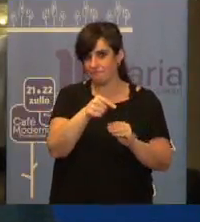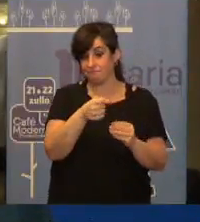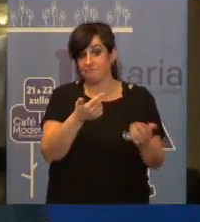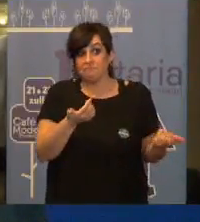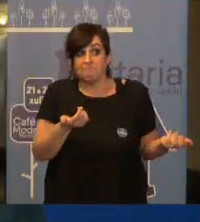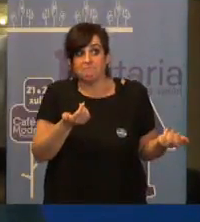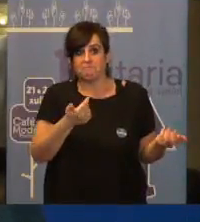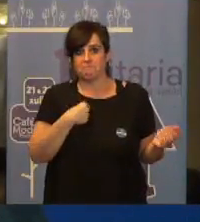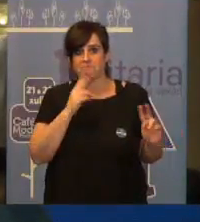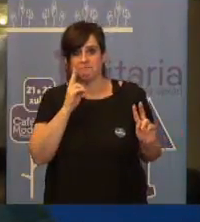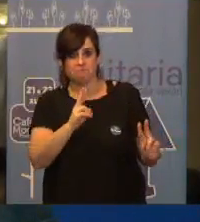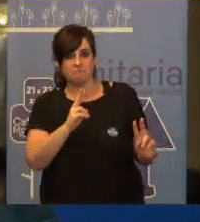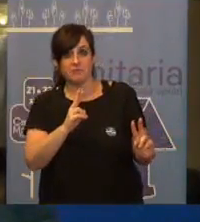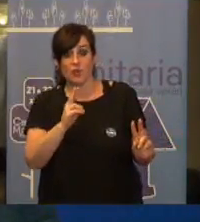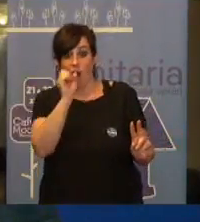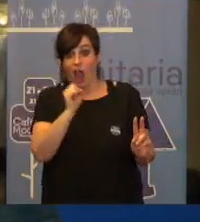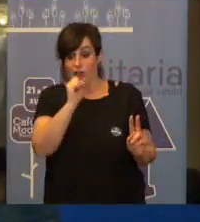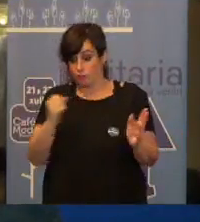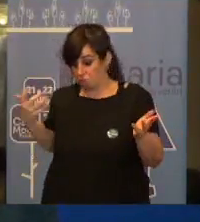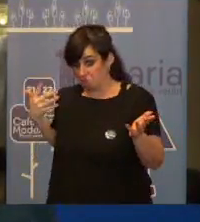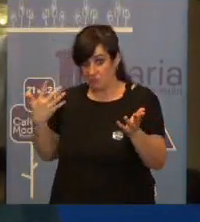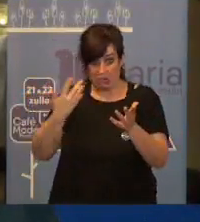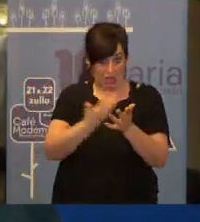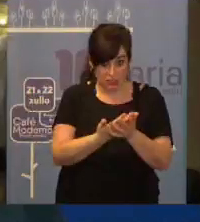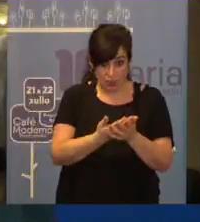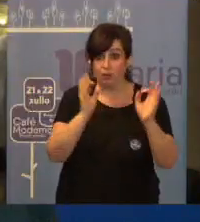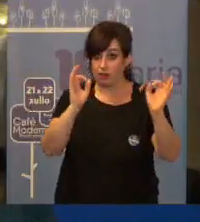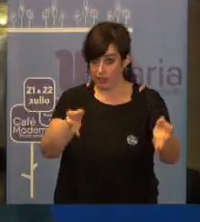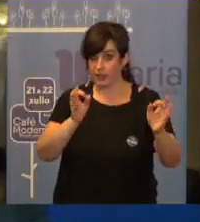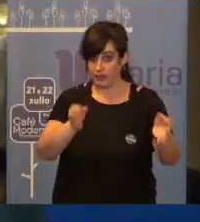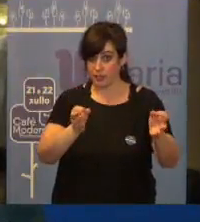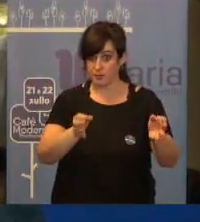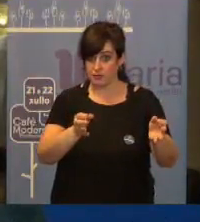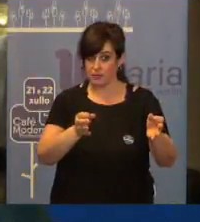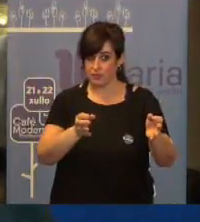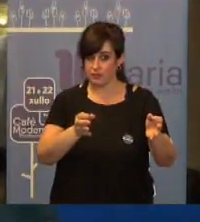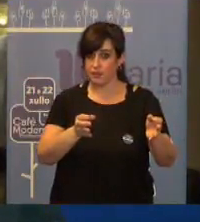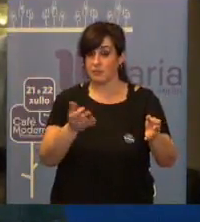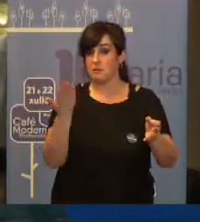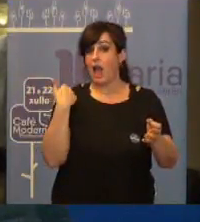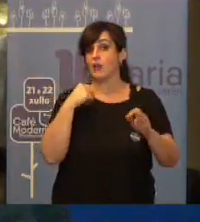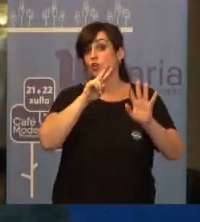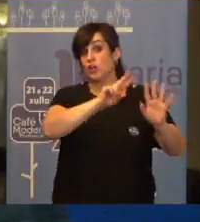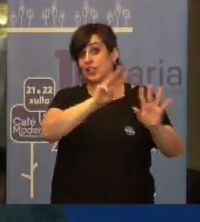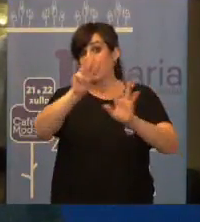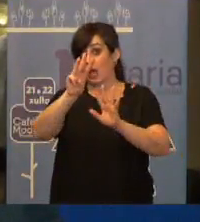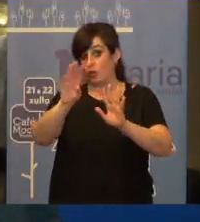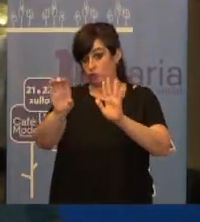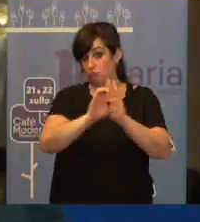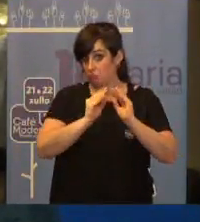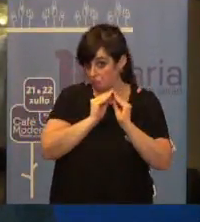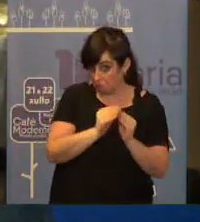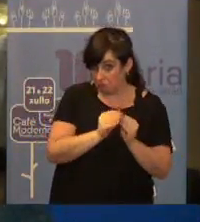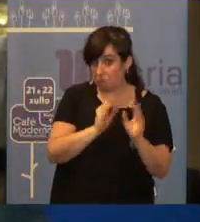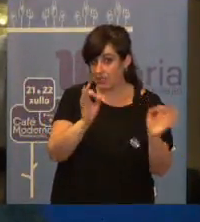eu en estes anos non vin, é verdade que hai unha crisis de legitimidade do régimen do 78, é verdade que